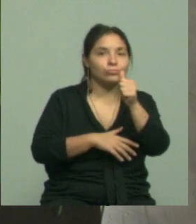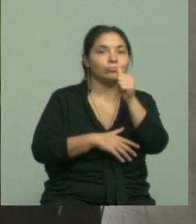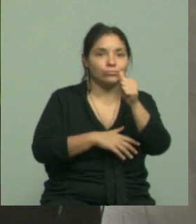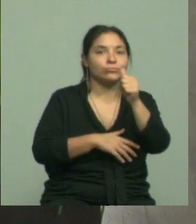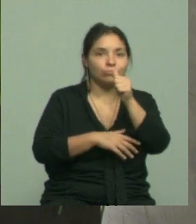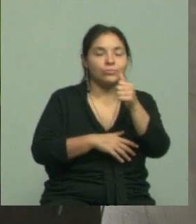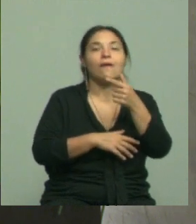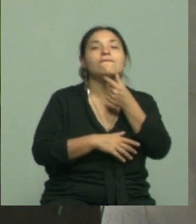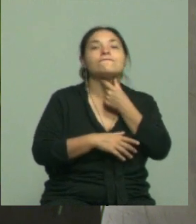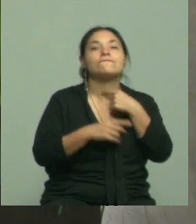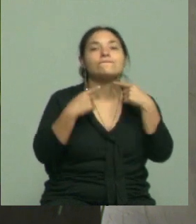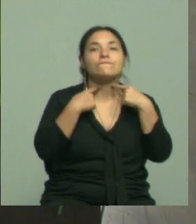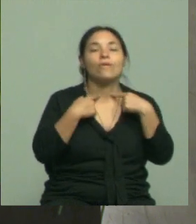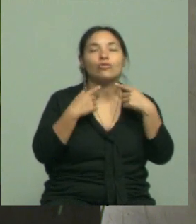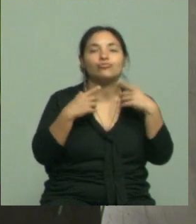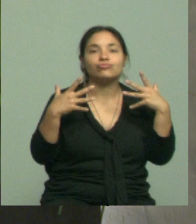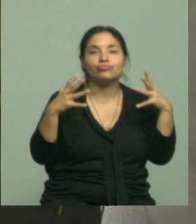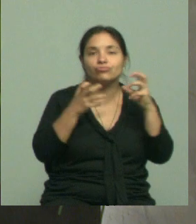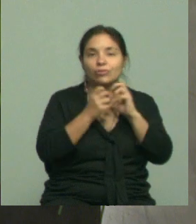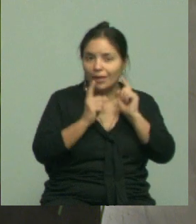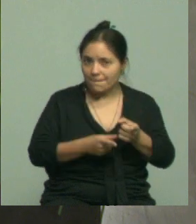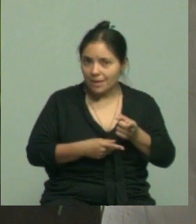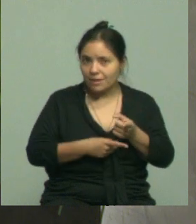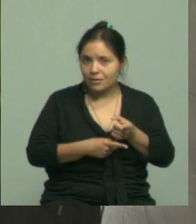a nuestras cuerdas vocales.